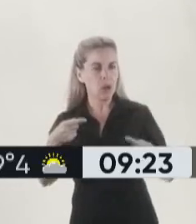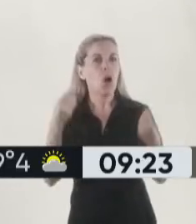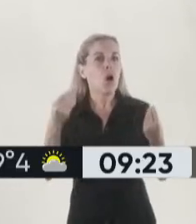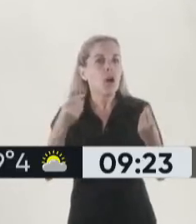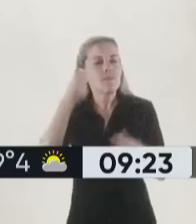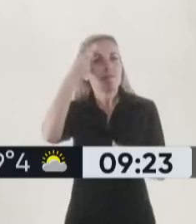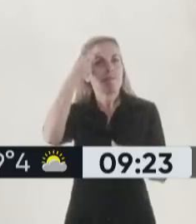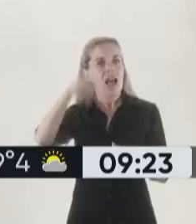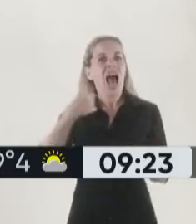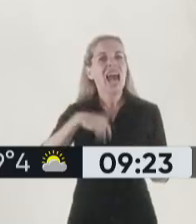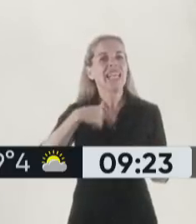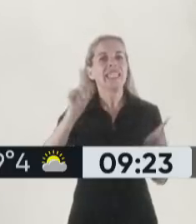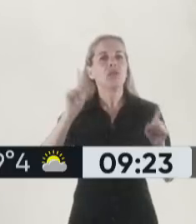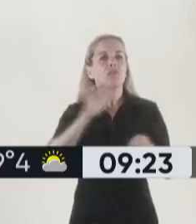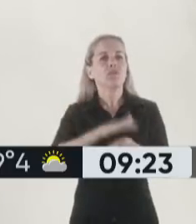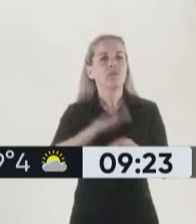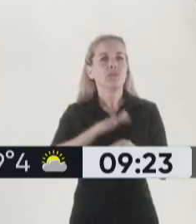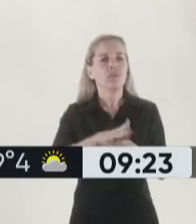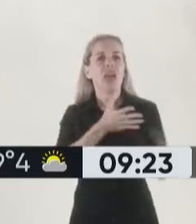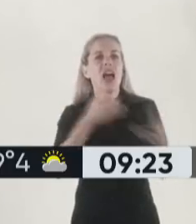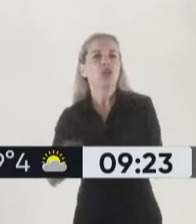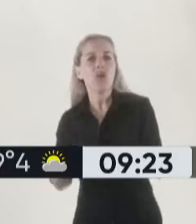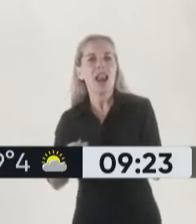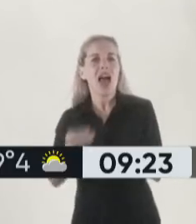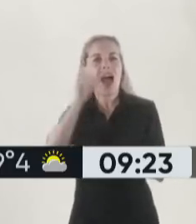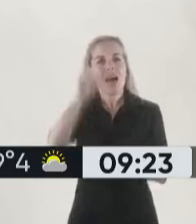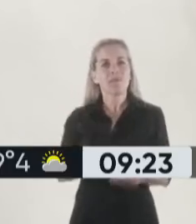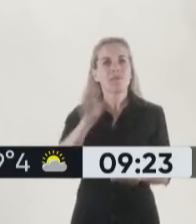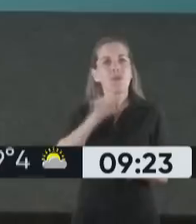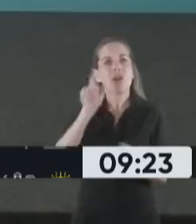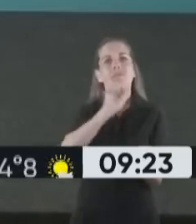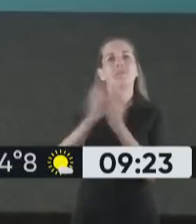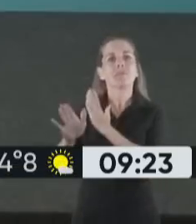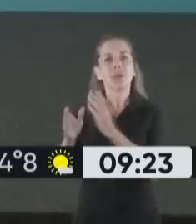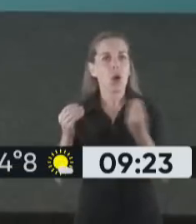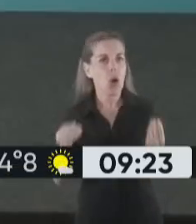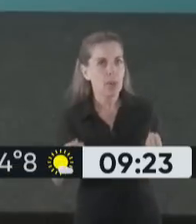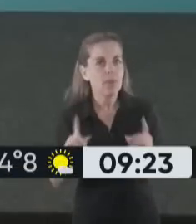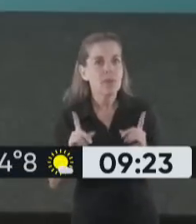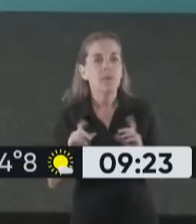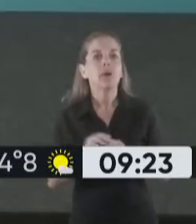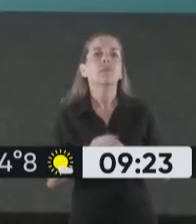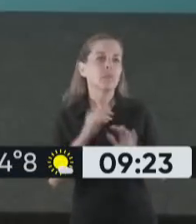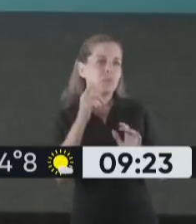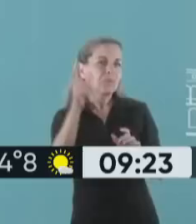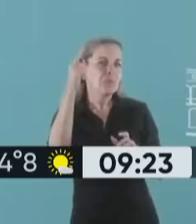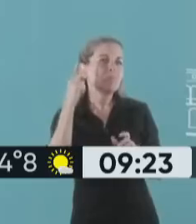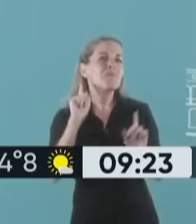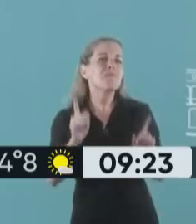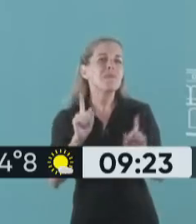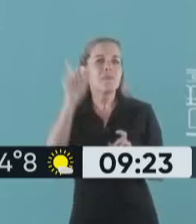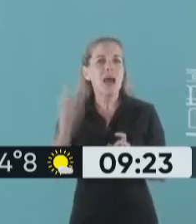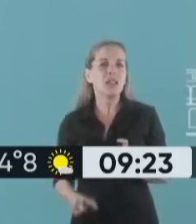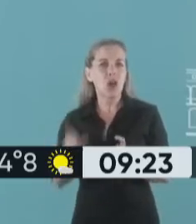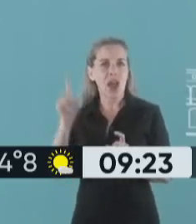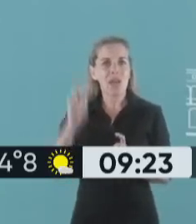responsabilidad argentina. ¿Por qué entonces Laborde la recibió? Yo creo que él mismo explicó cuál fue la situación y le vuelvo a